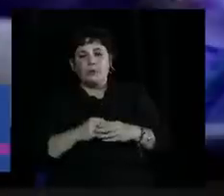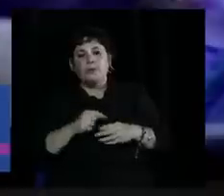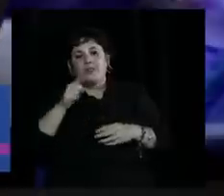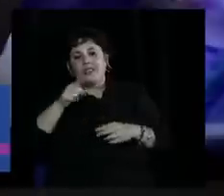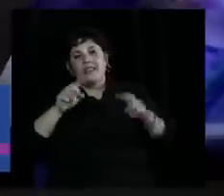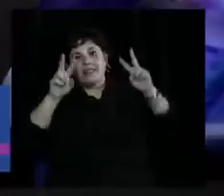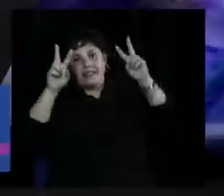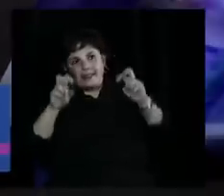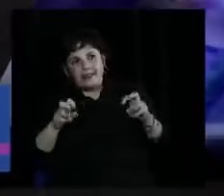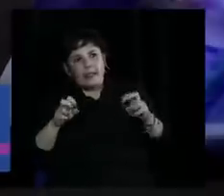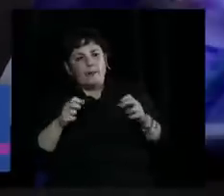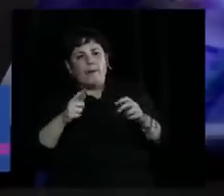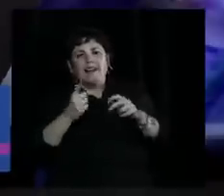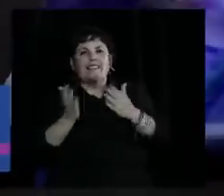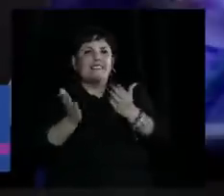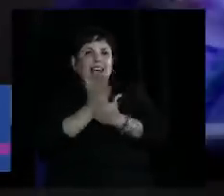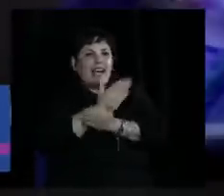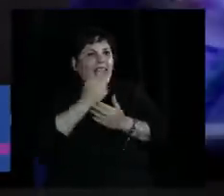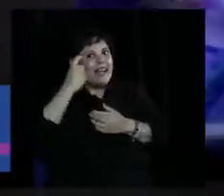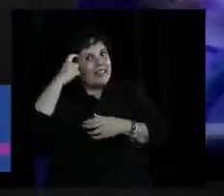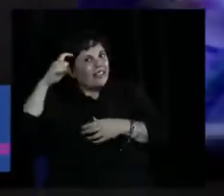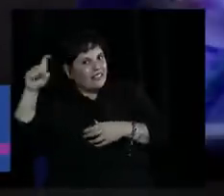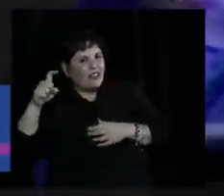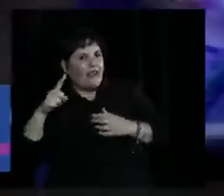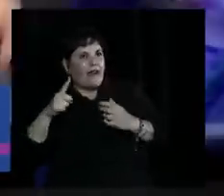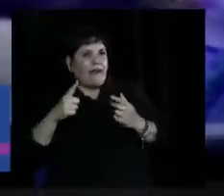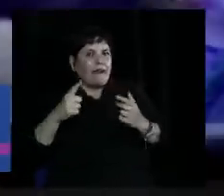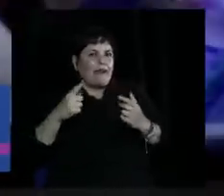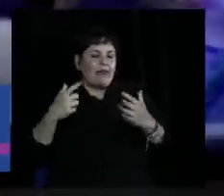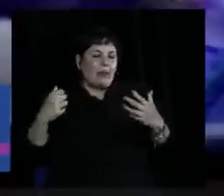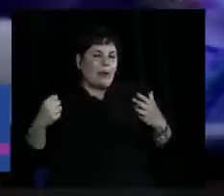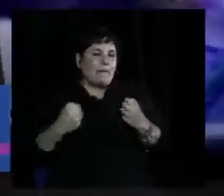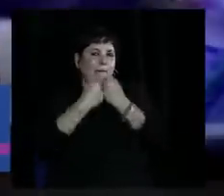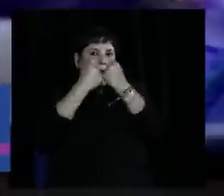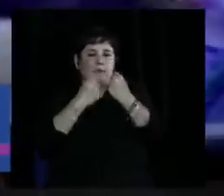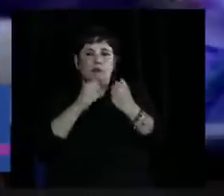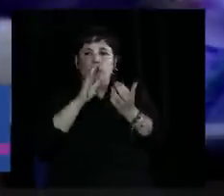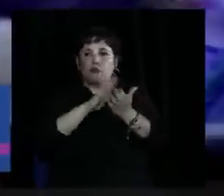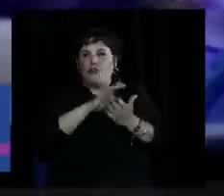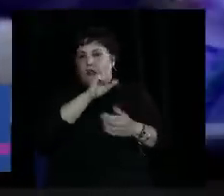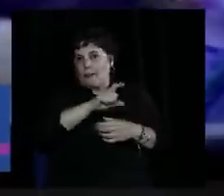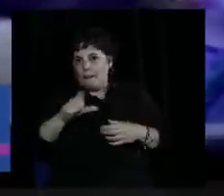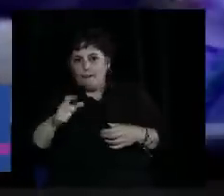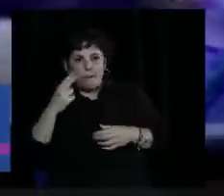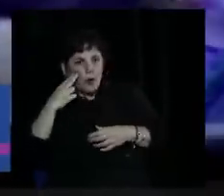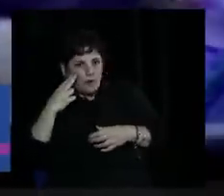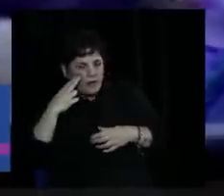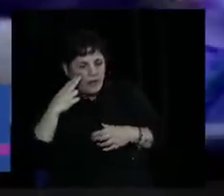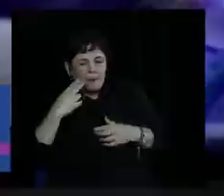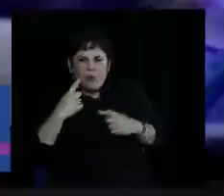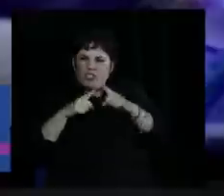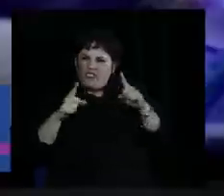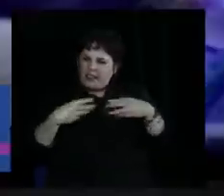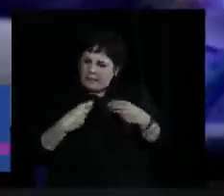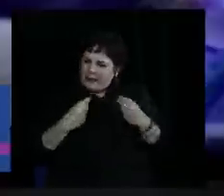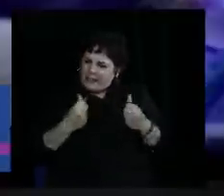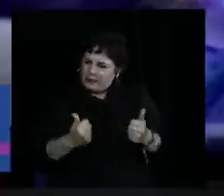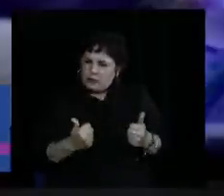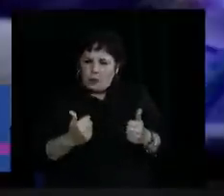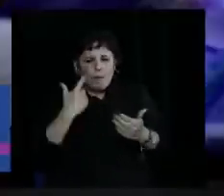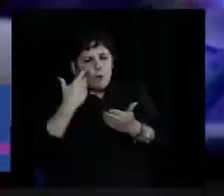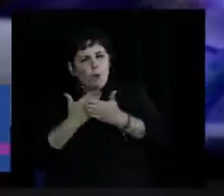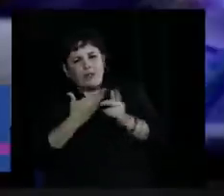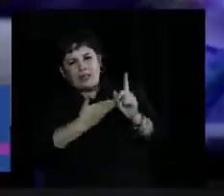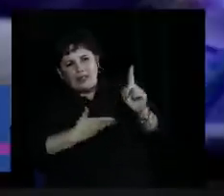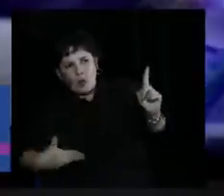la desideologización, su impacto sobre este problema, de esa diferente percepción entre las políticas de gobierno